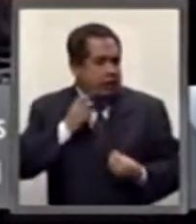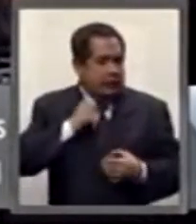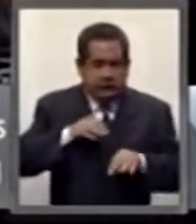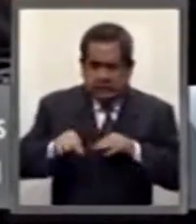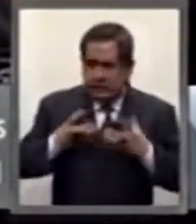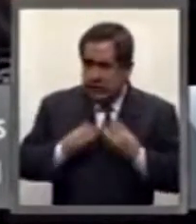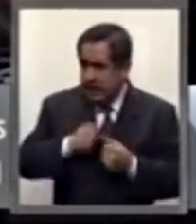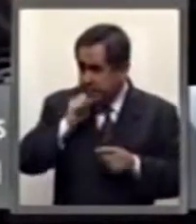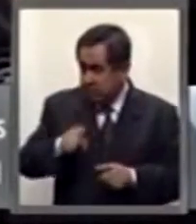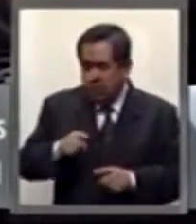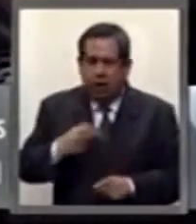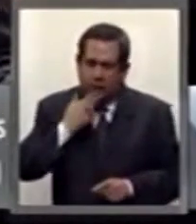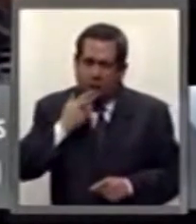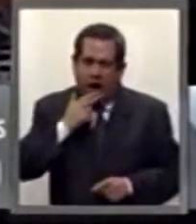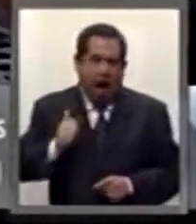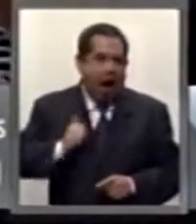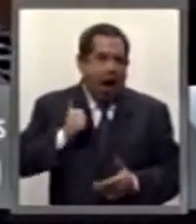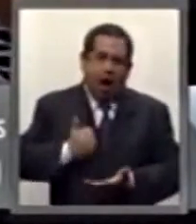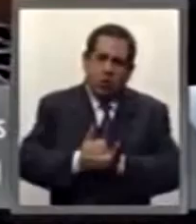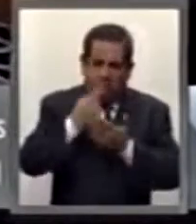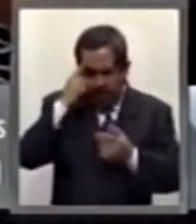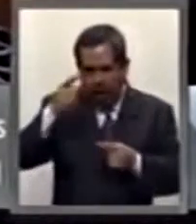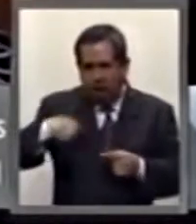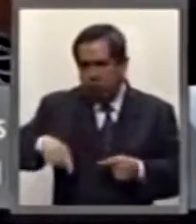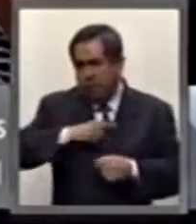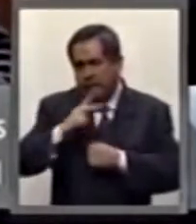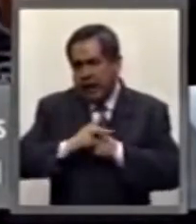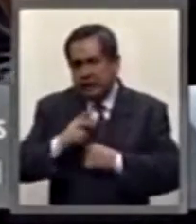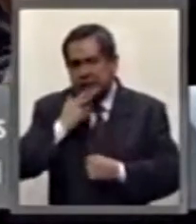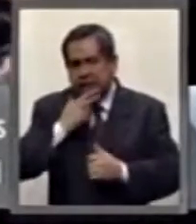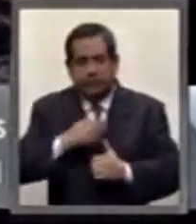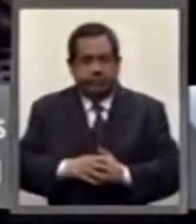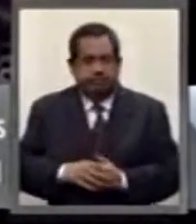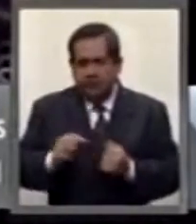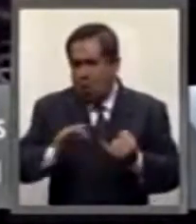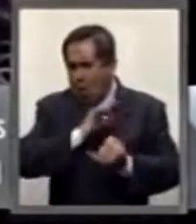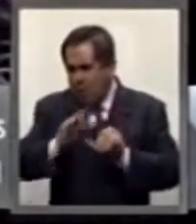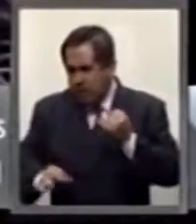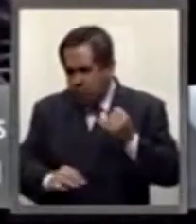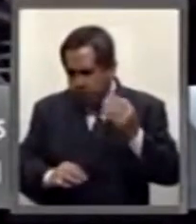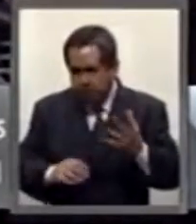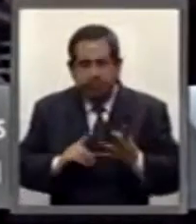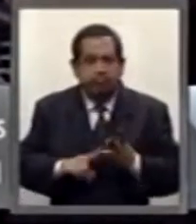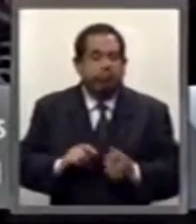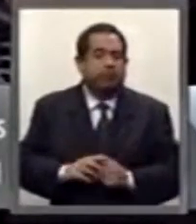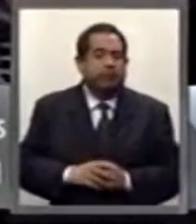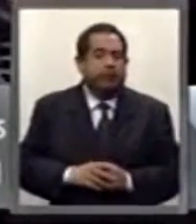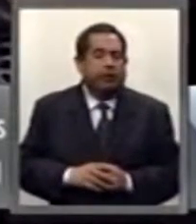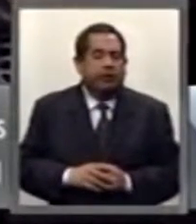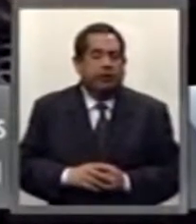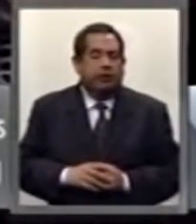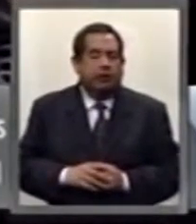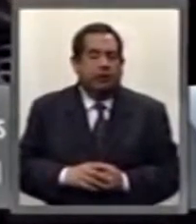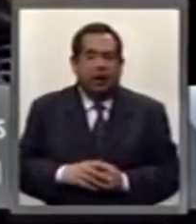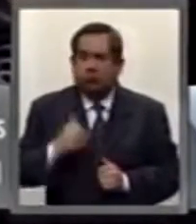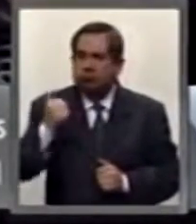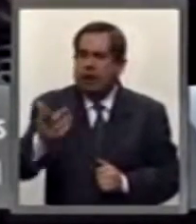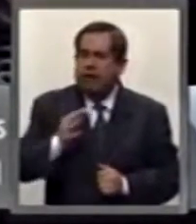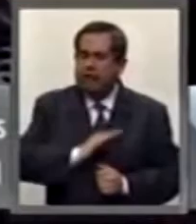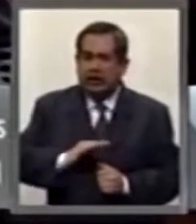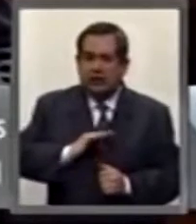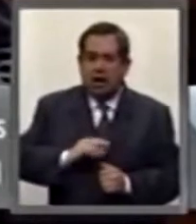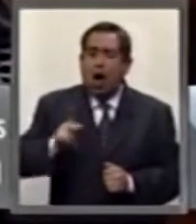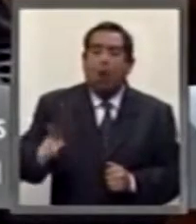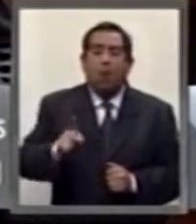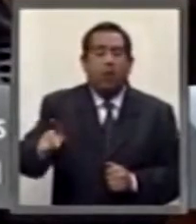relacionado, serán de gran utilidad para nuestra nación. Por último, es la felicitación al